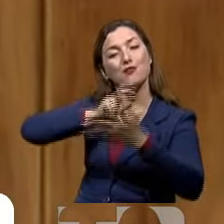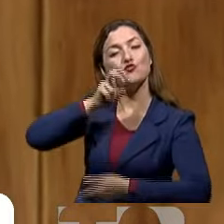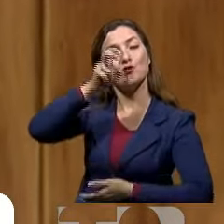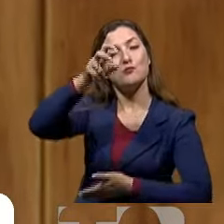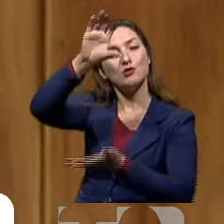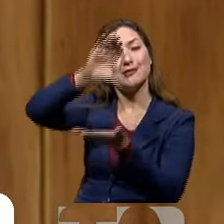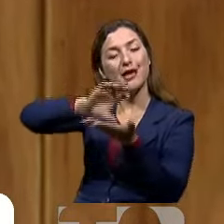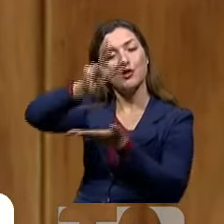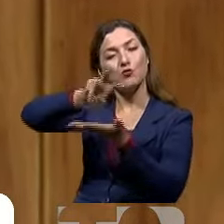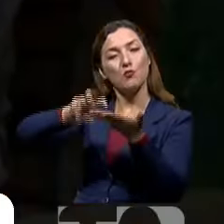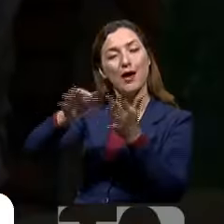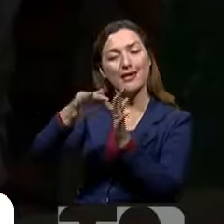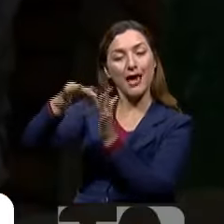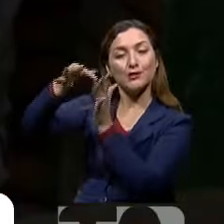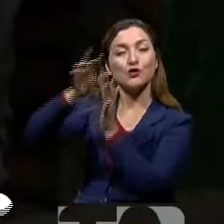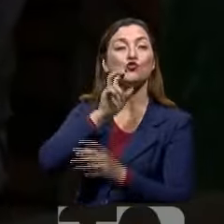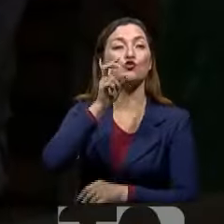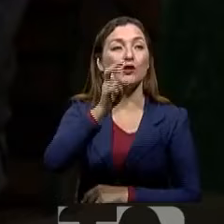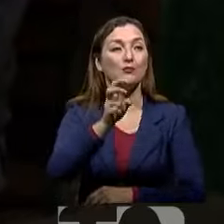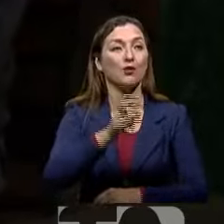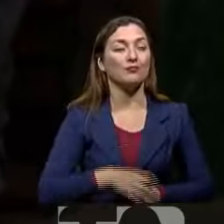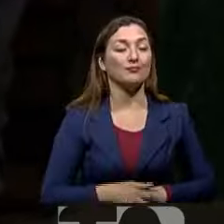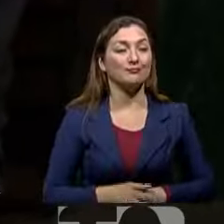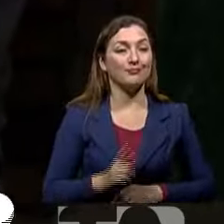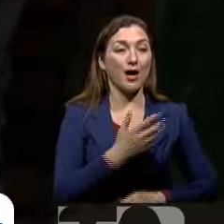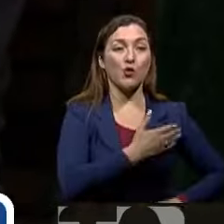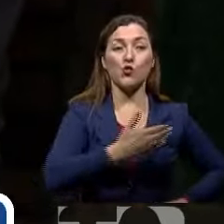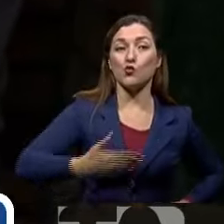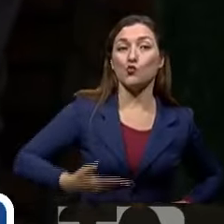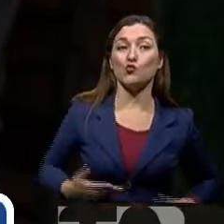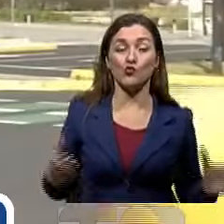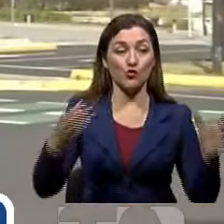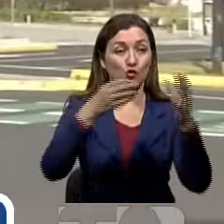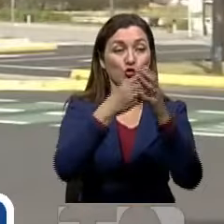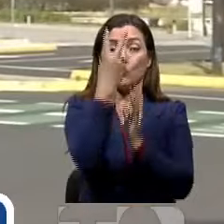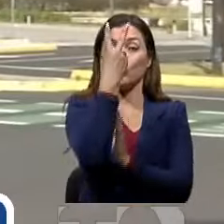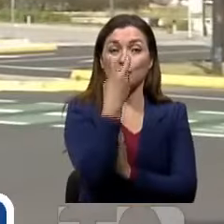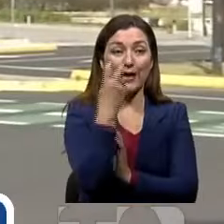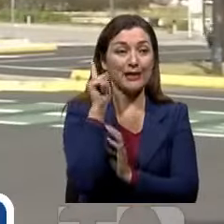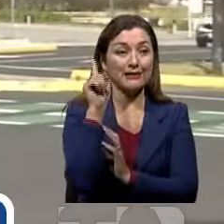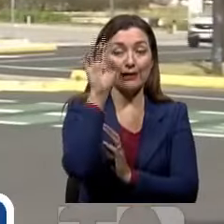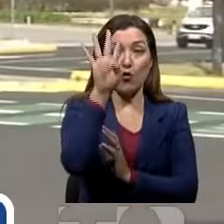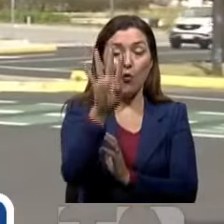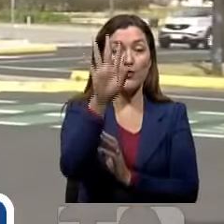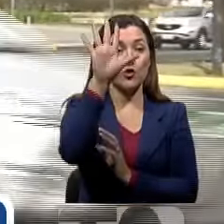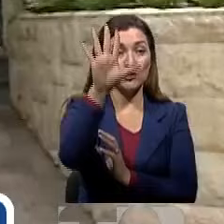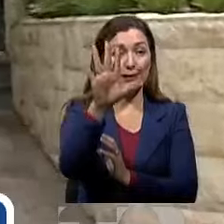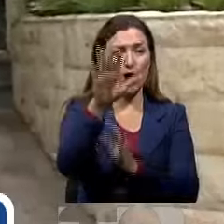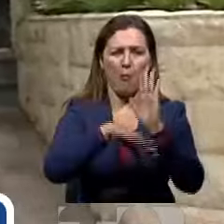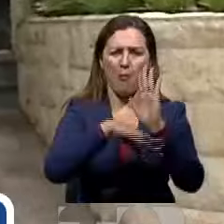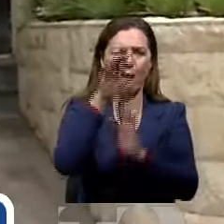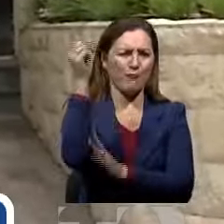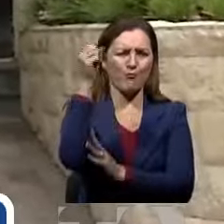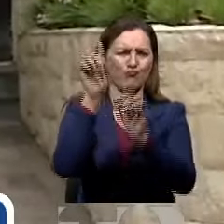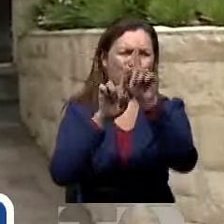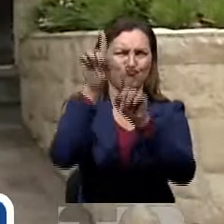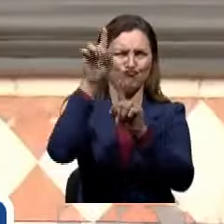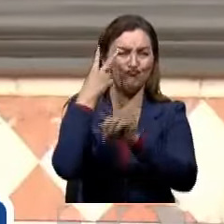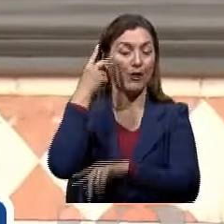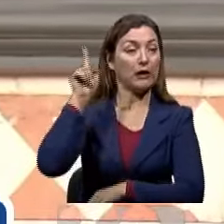convenciones, guianza turística. Sin embargo, el presidente de la Asociación de Hoteles de 4 y 5 estrellas en Quito señaló que